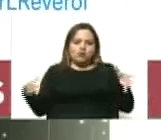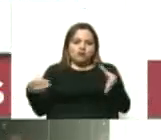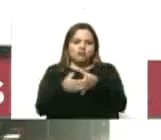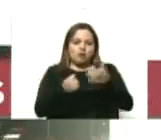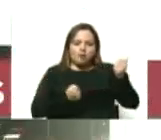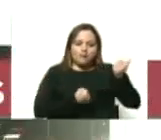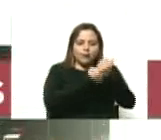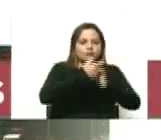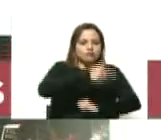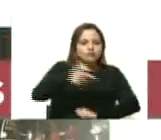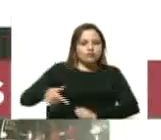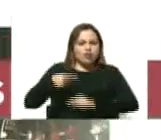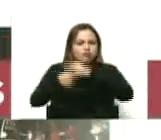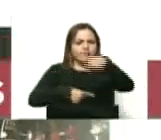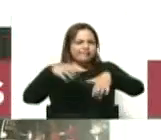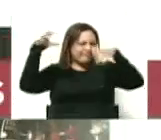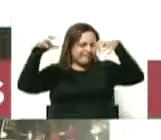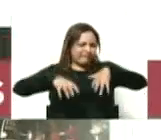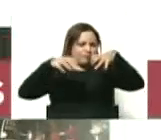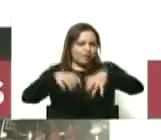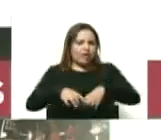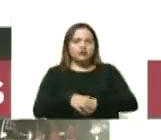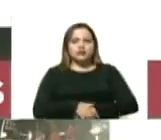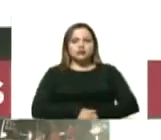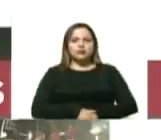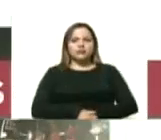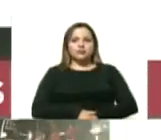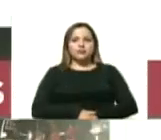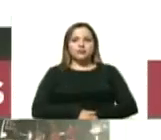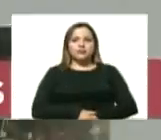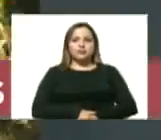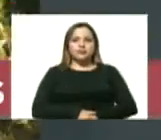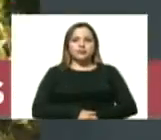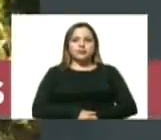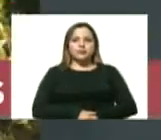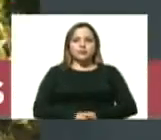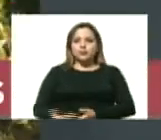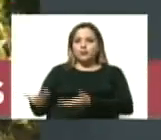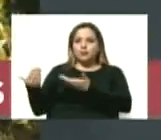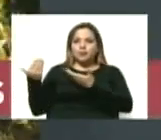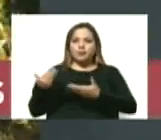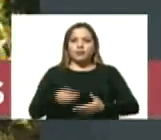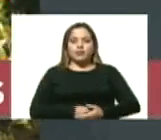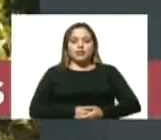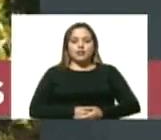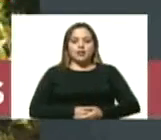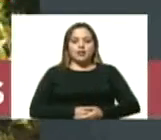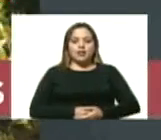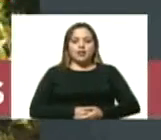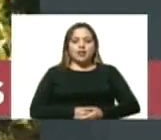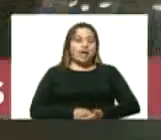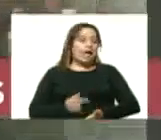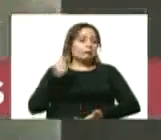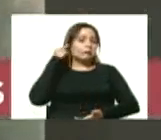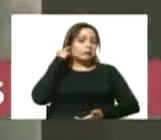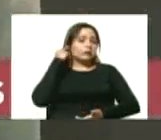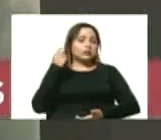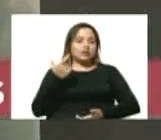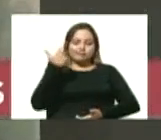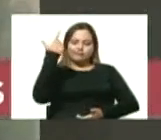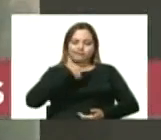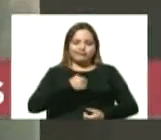a los afectados por las lluvias. Y vemos entonces allí parte también de lo que son estos héroes de las vías, los